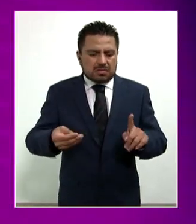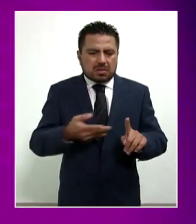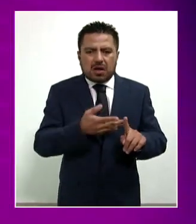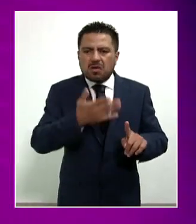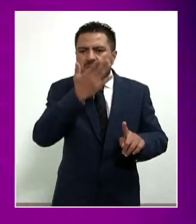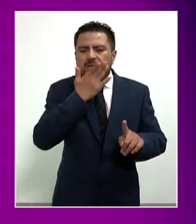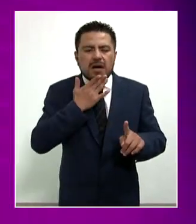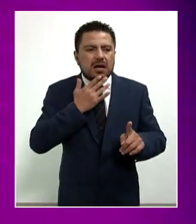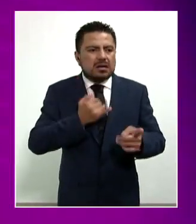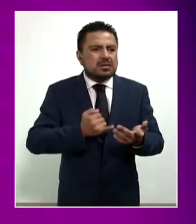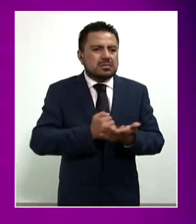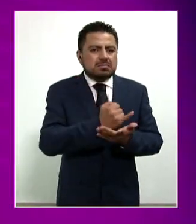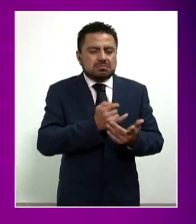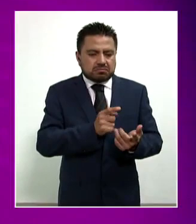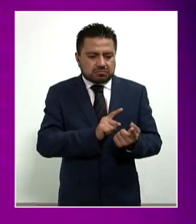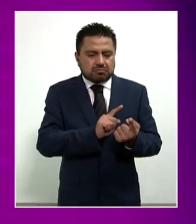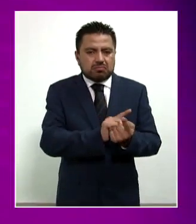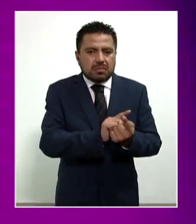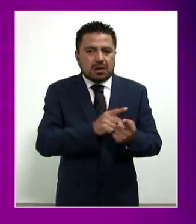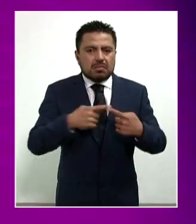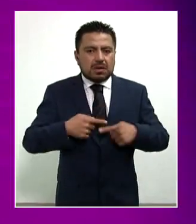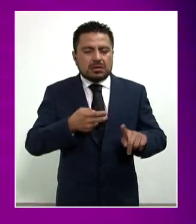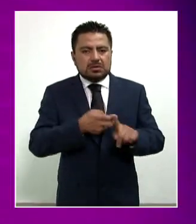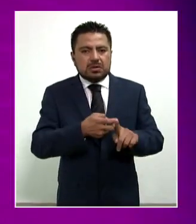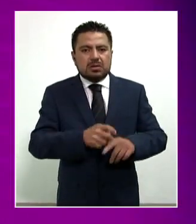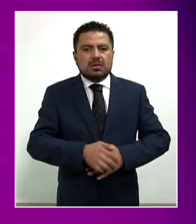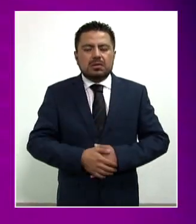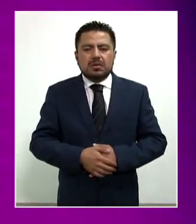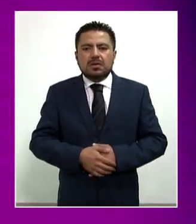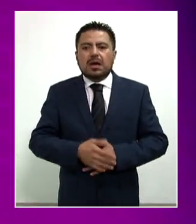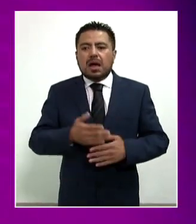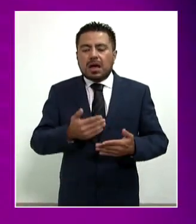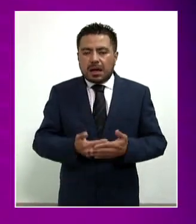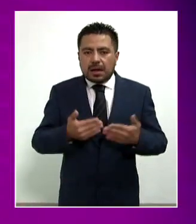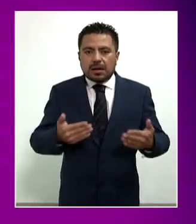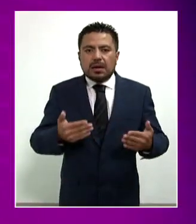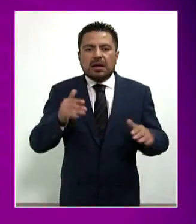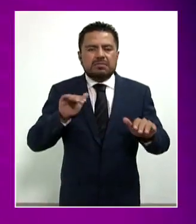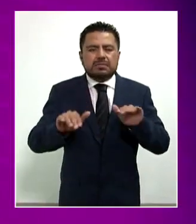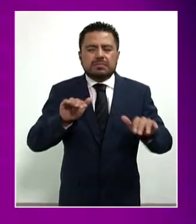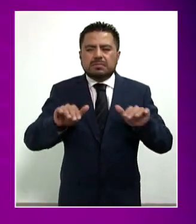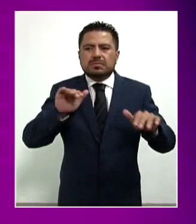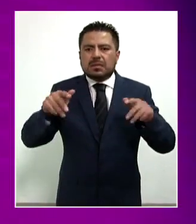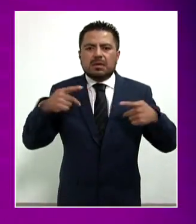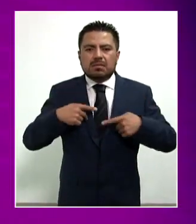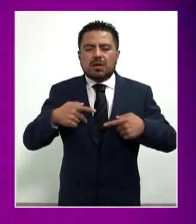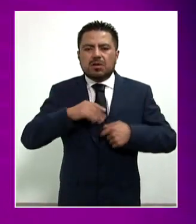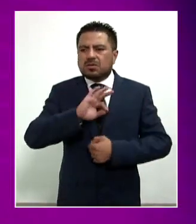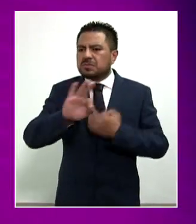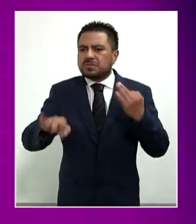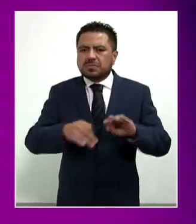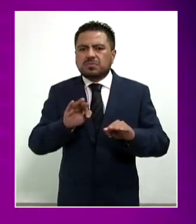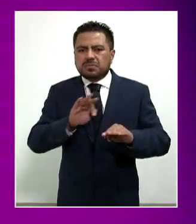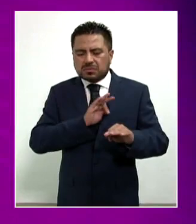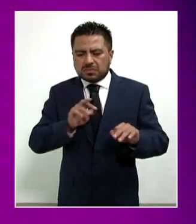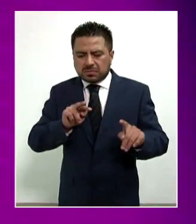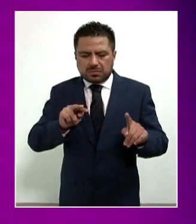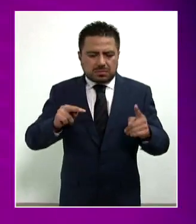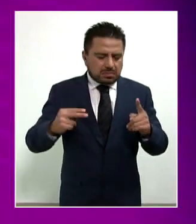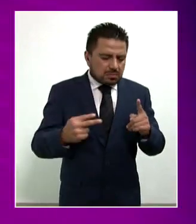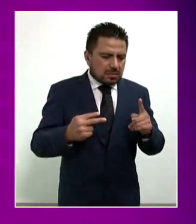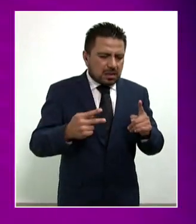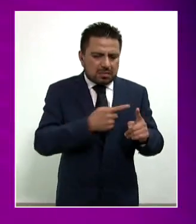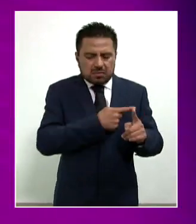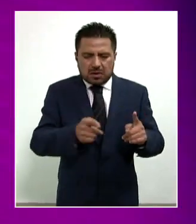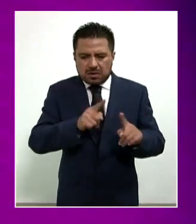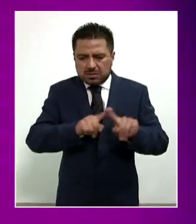no va a haber dependido de esa persona. Entonces, es hacer un llamado a que todos tenemos que mirar la pobreza